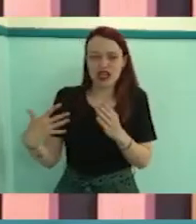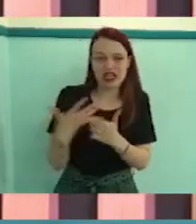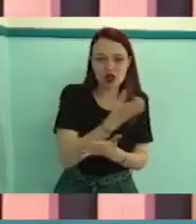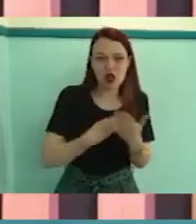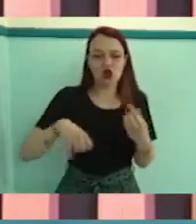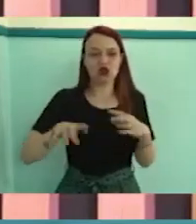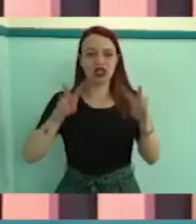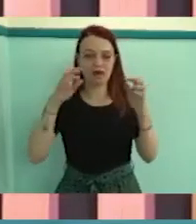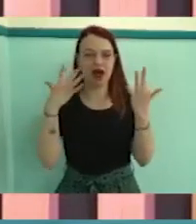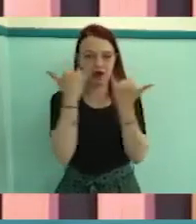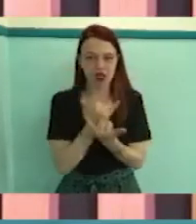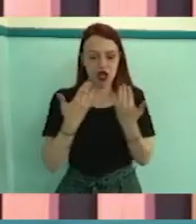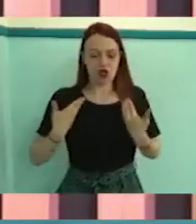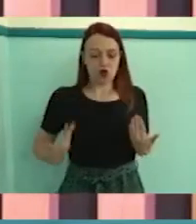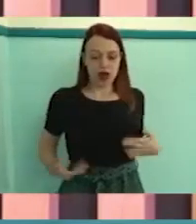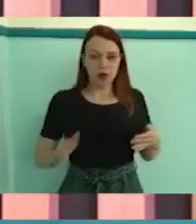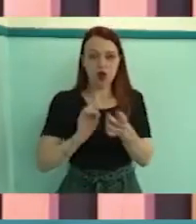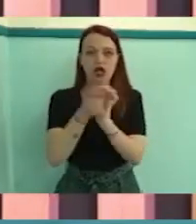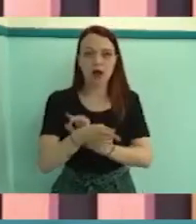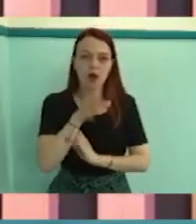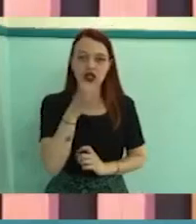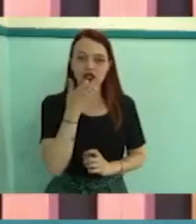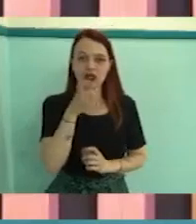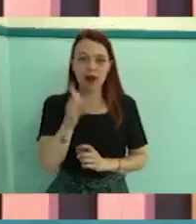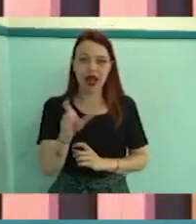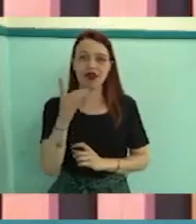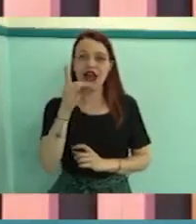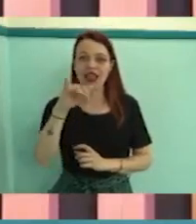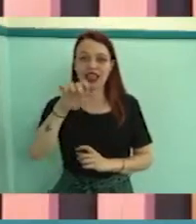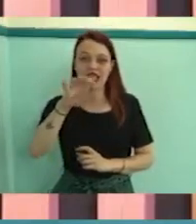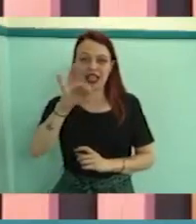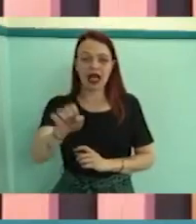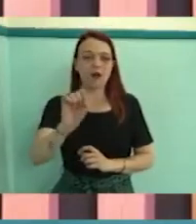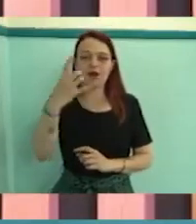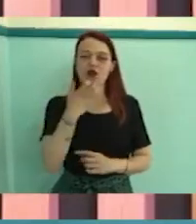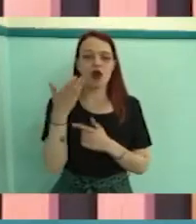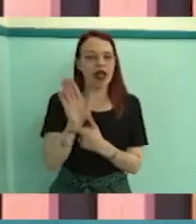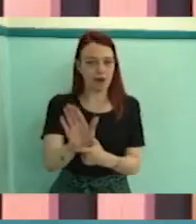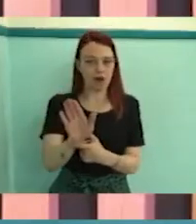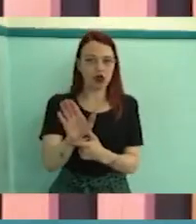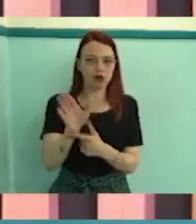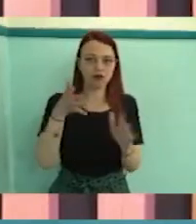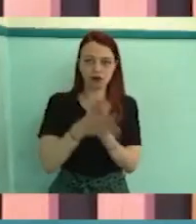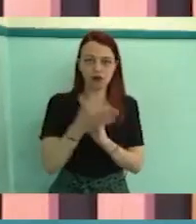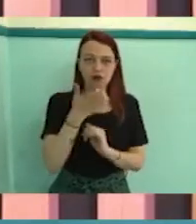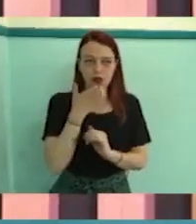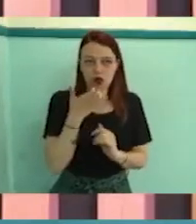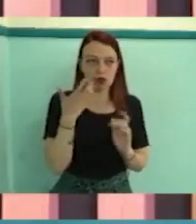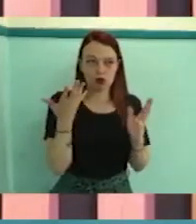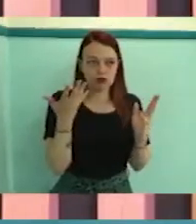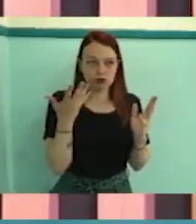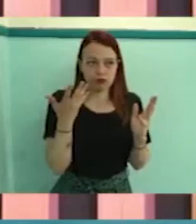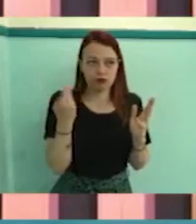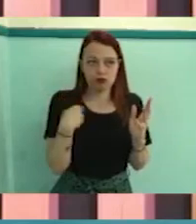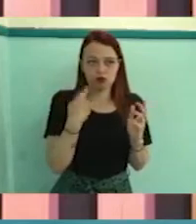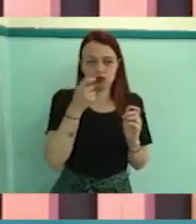adelgazamiento el cambiar el cuerpo etcétera por eso Si yo te digo dieta lo primero que te vienen son ejemplos Pues no sé el de El la Arbor estí de tu barrio eh la